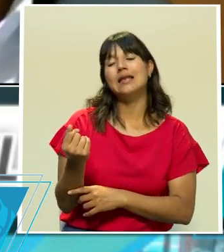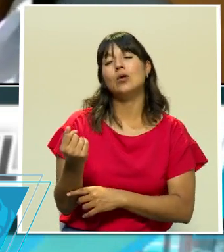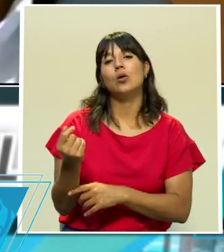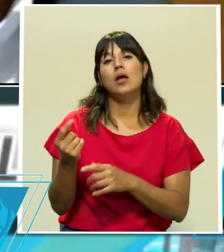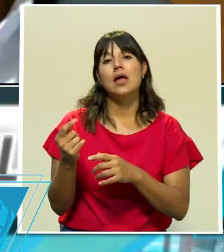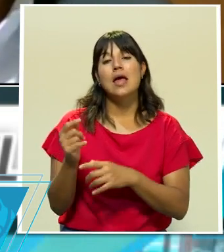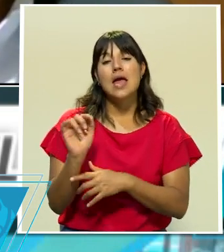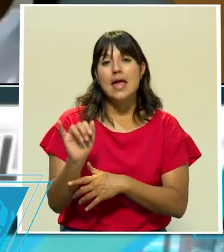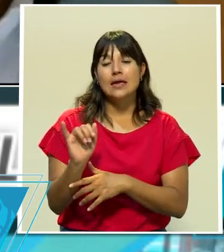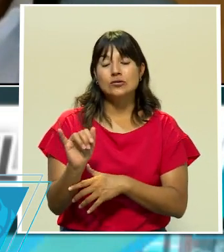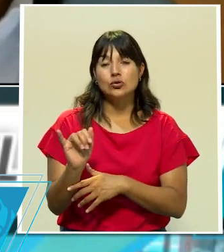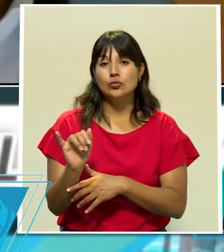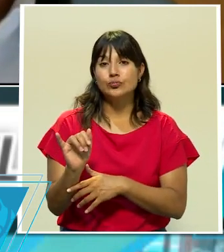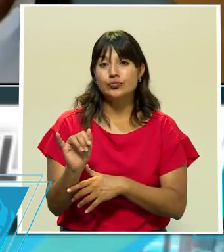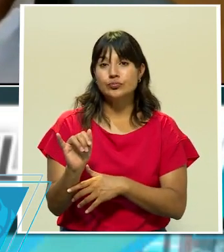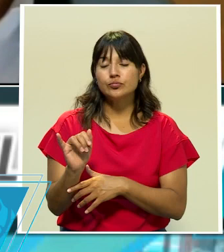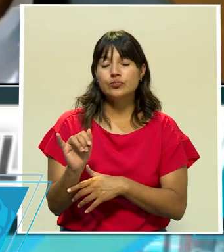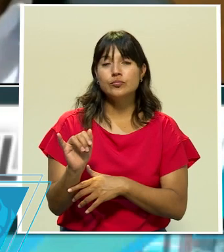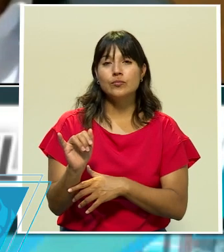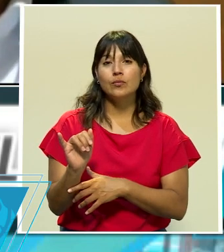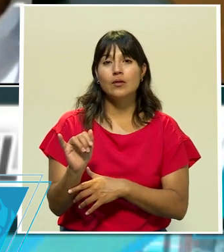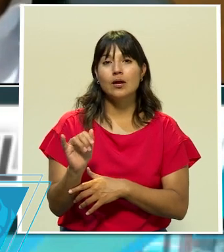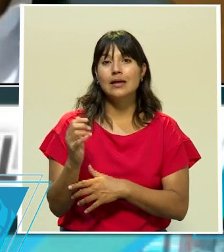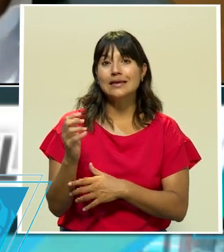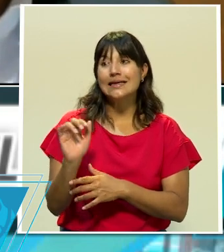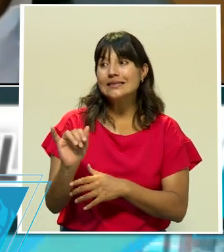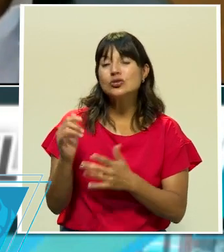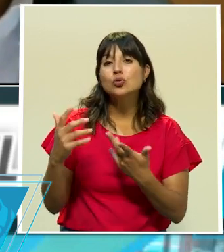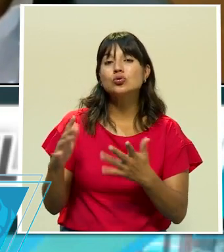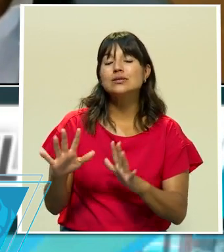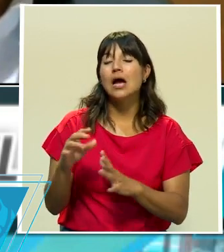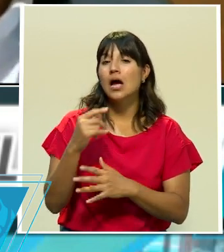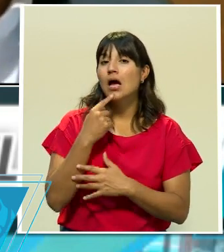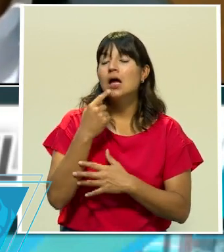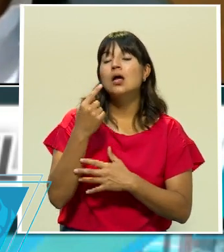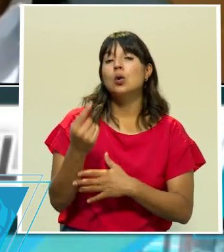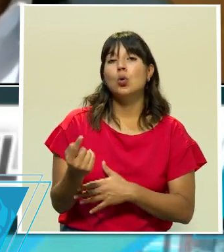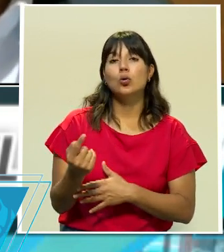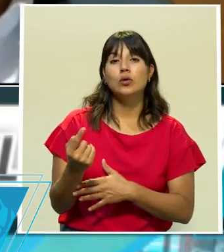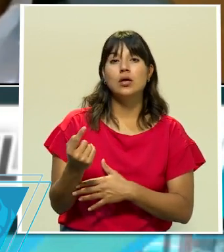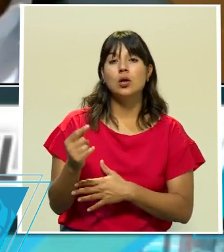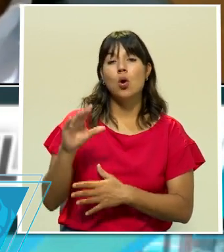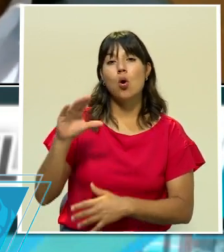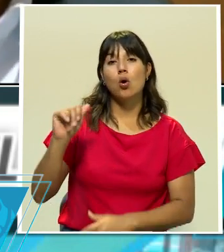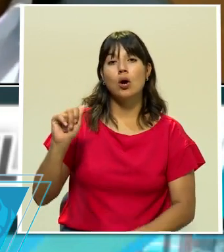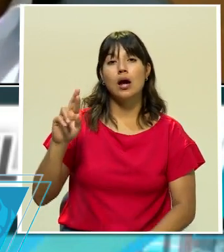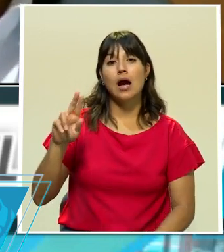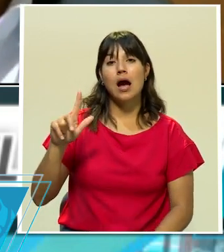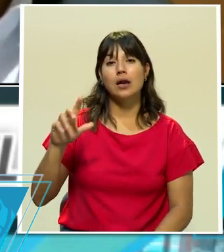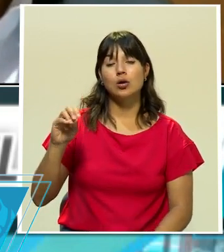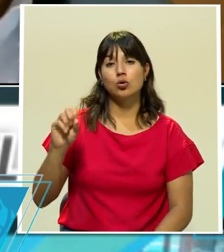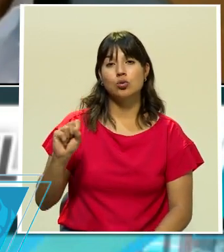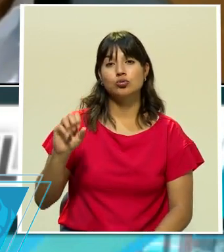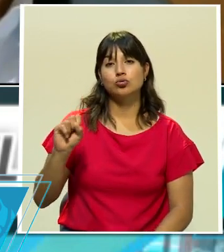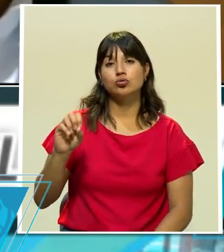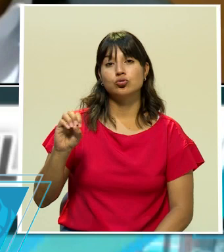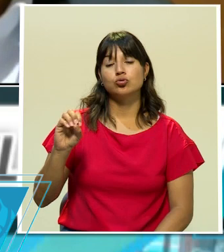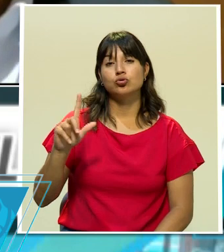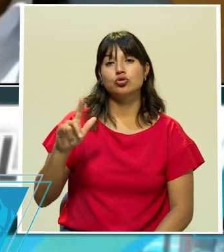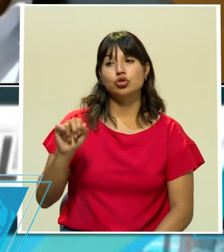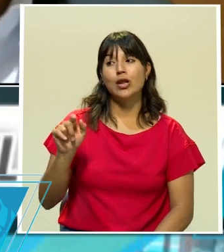lo confirmó en estos espacios de diálogo que los medios de comunicación han abierto Carlos Solís de